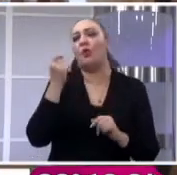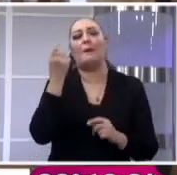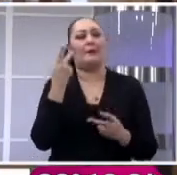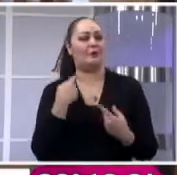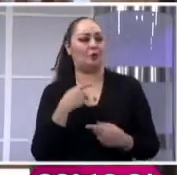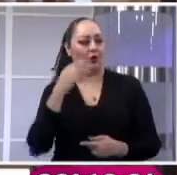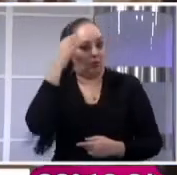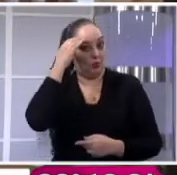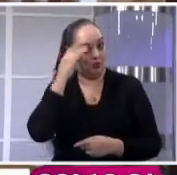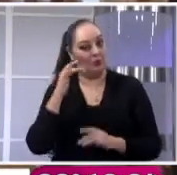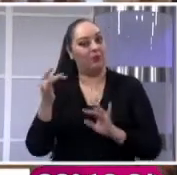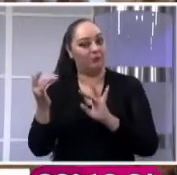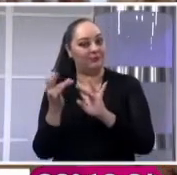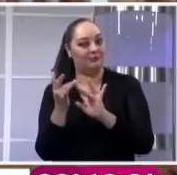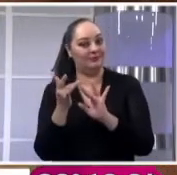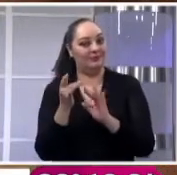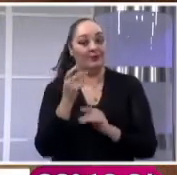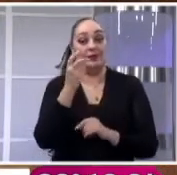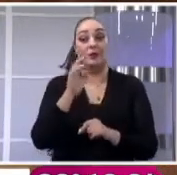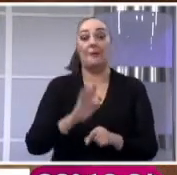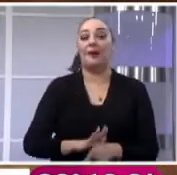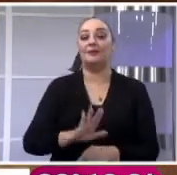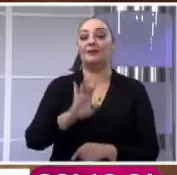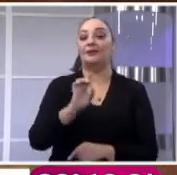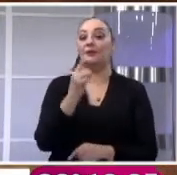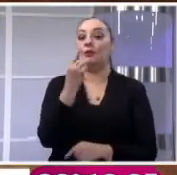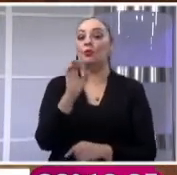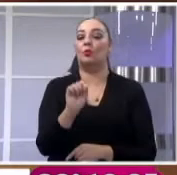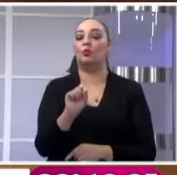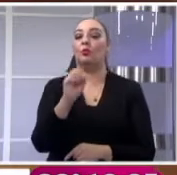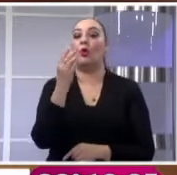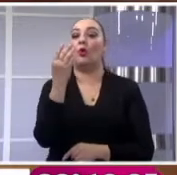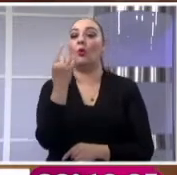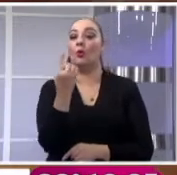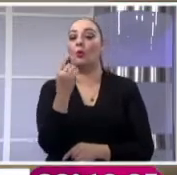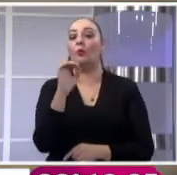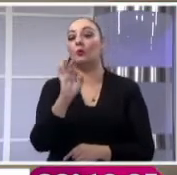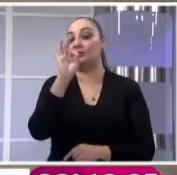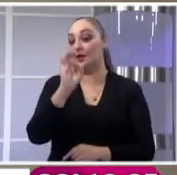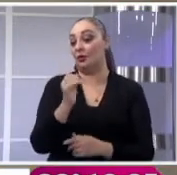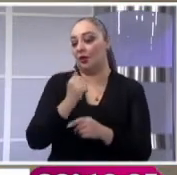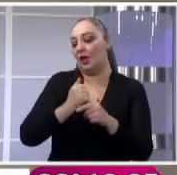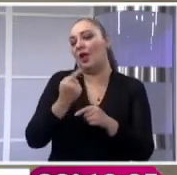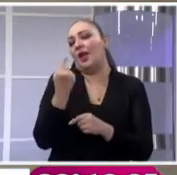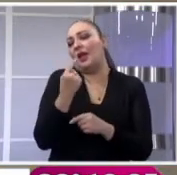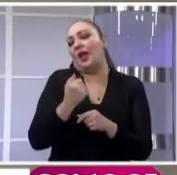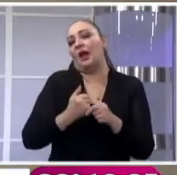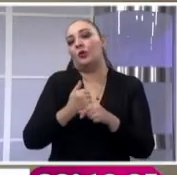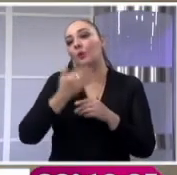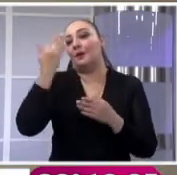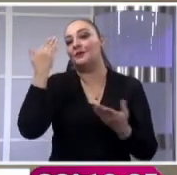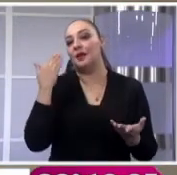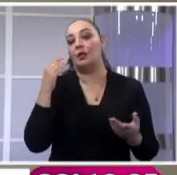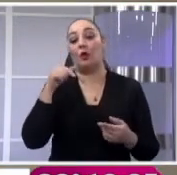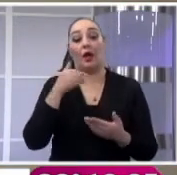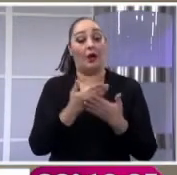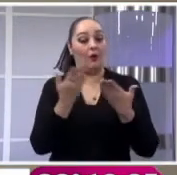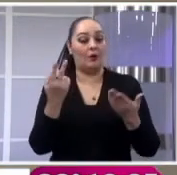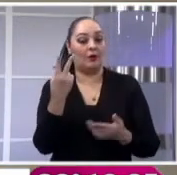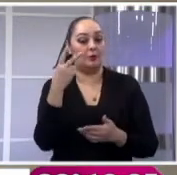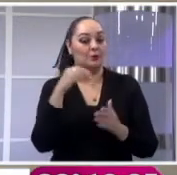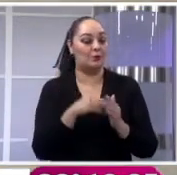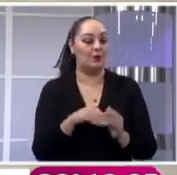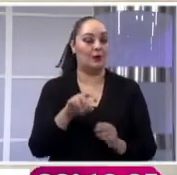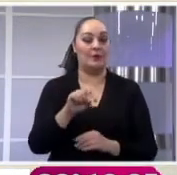conoció en línea un aumento del 30 y 1.9 por ciento respecto al año anterior para este 2022 se